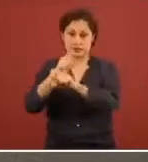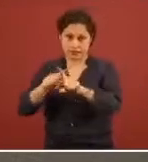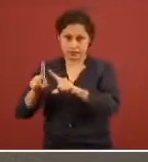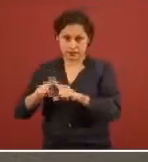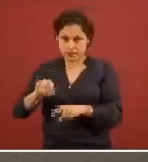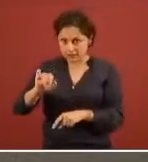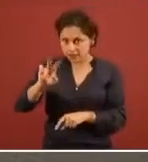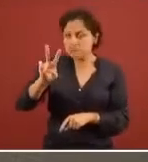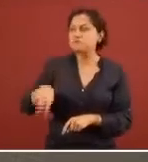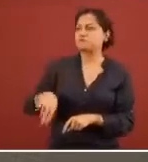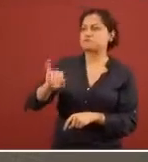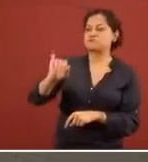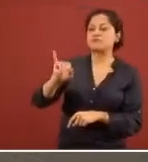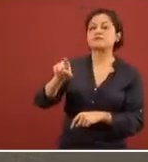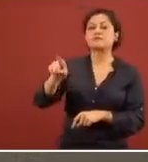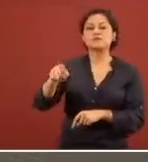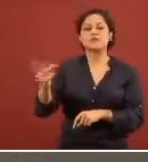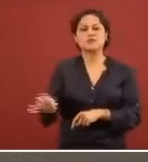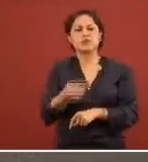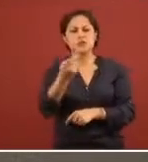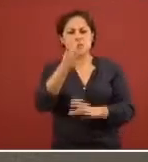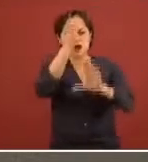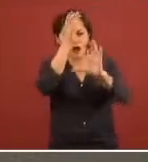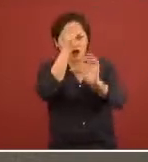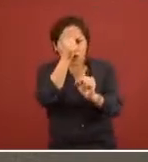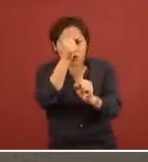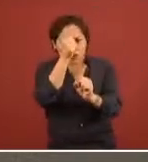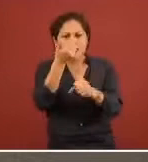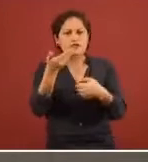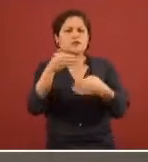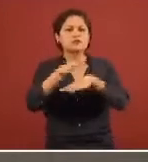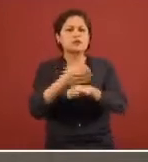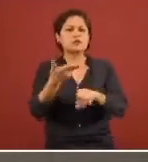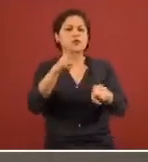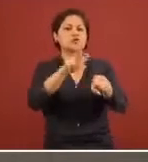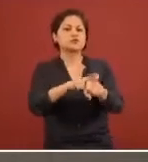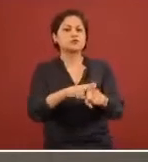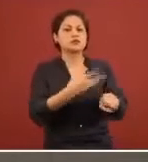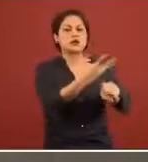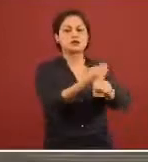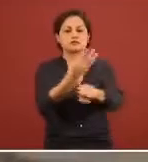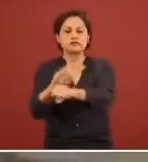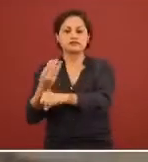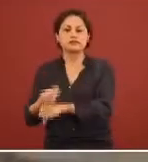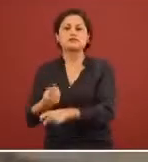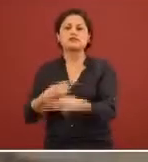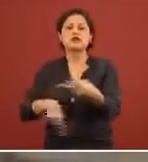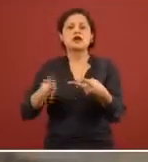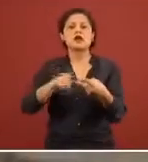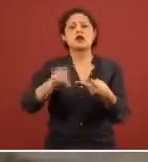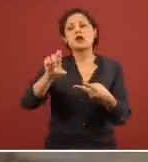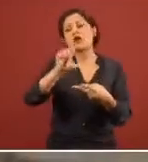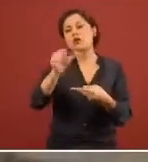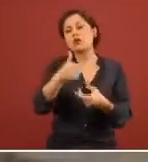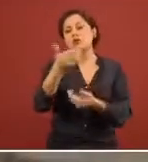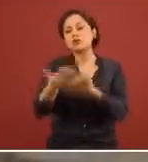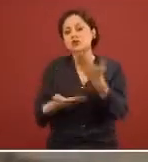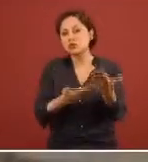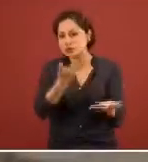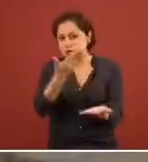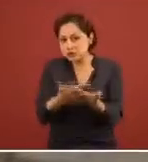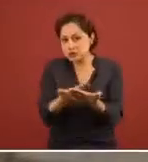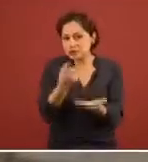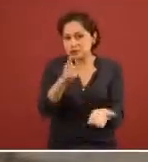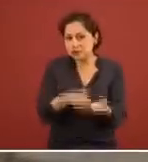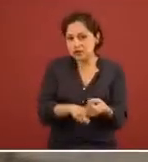son los acuerdos a los que llegaron con el tema de la reconversión? Y sobre todo con este monitoreo en el uso de los servicios médicos, toda vez que en muchas